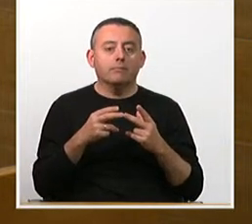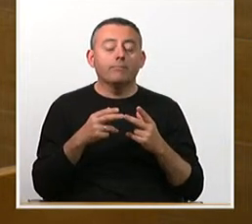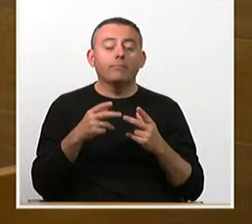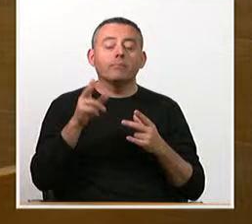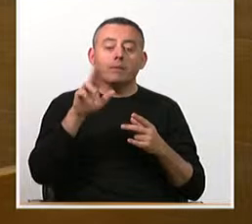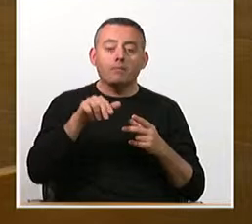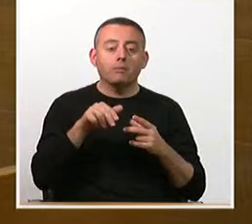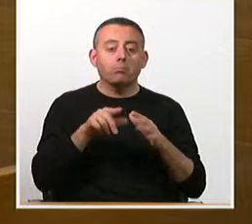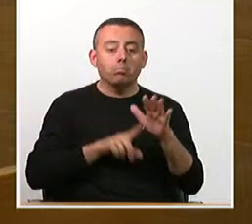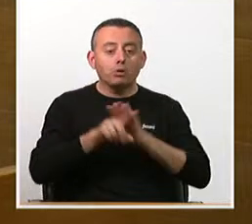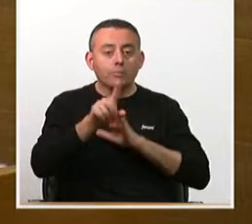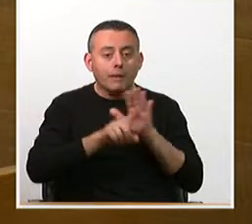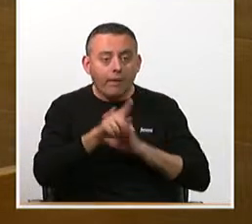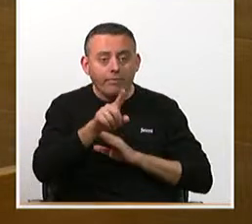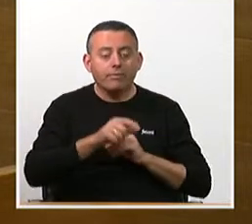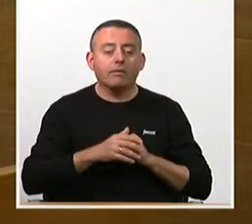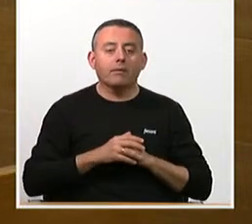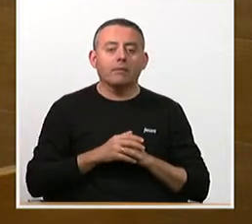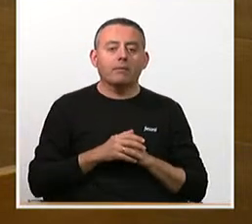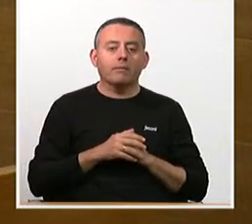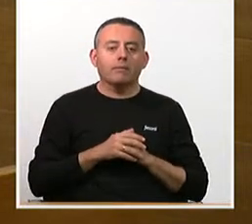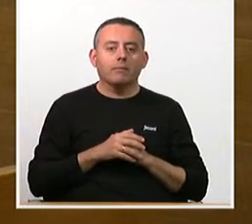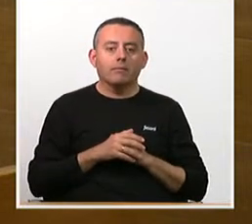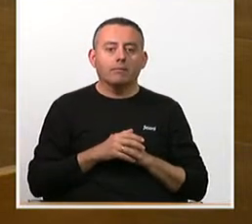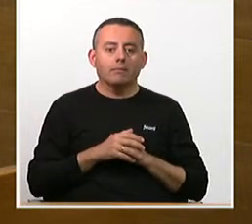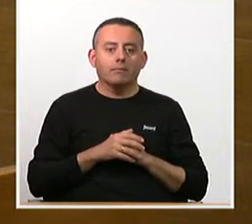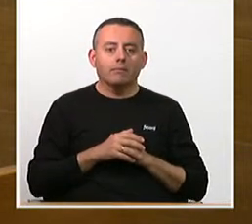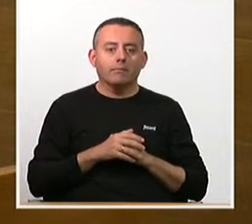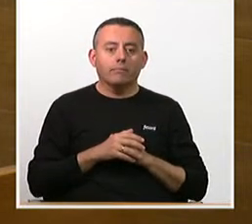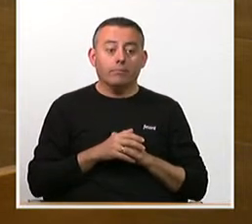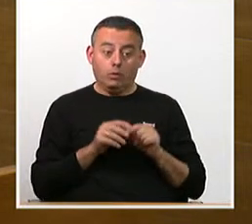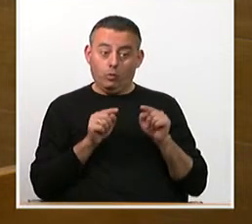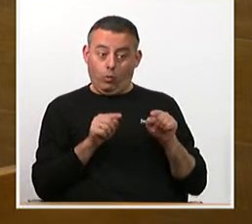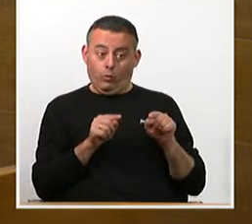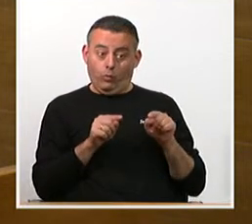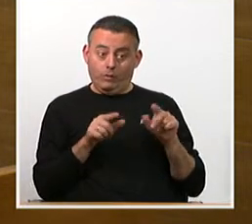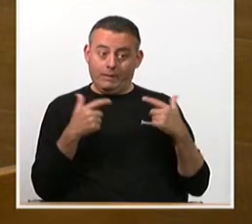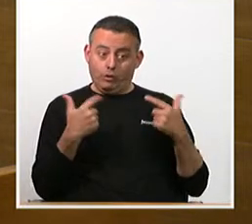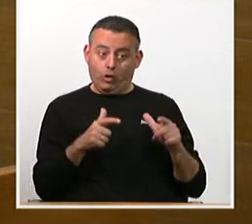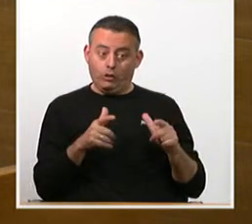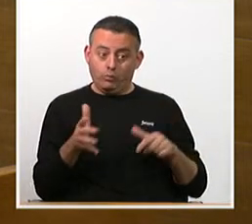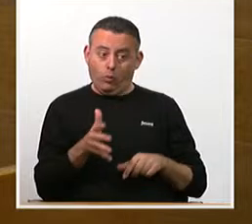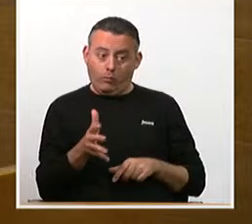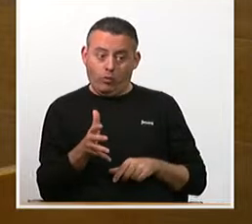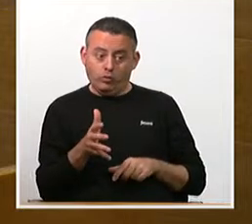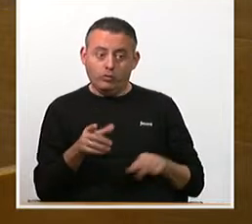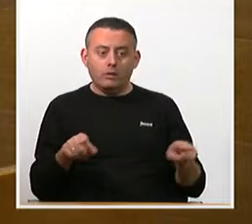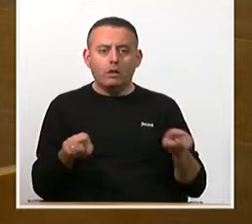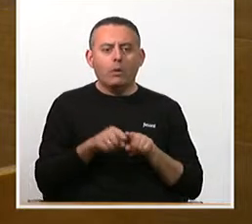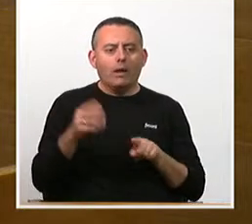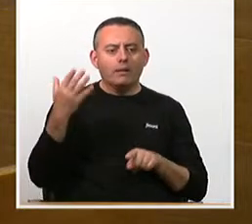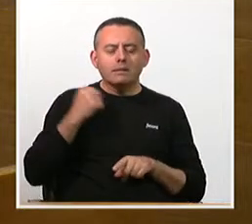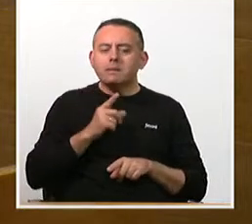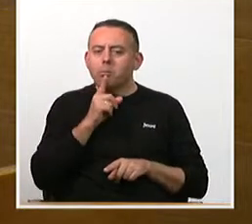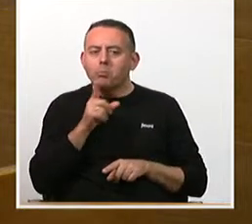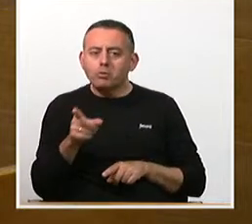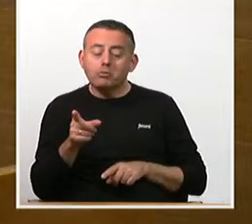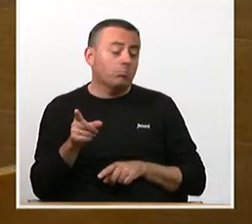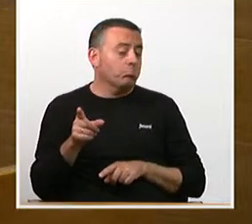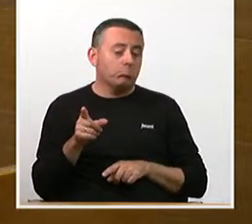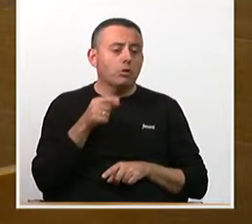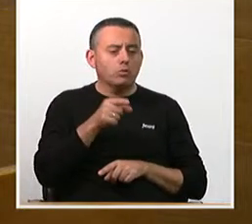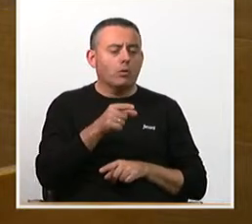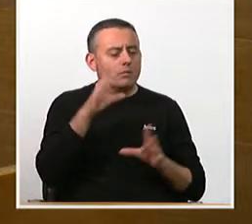en vez de centrarse en su caso en los sectores productivos como hacía chimo puch ustedes entrar en